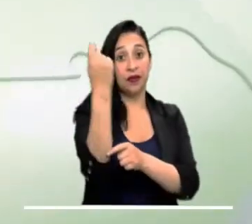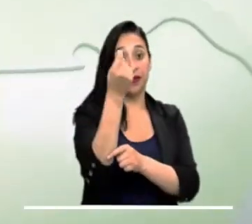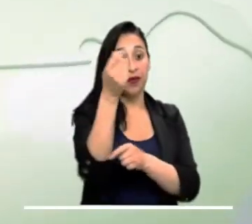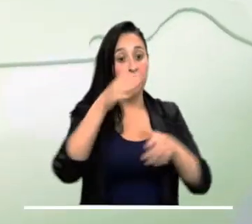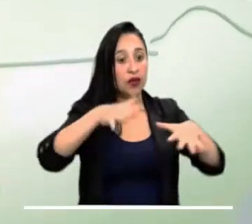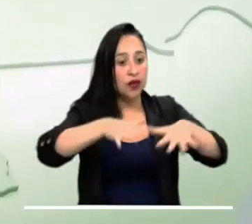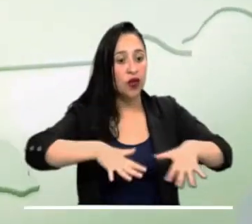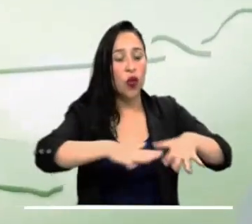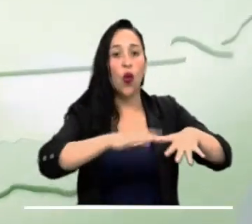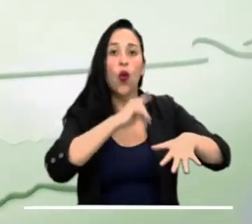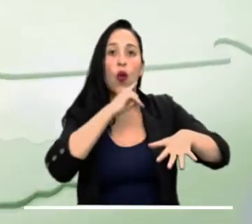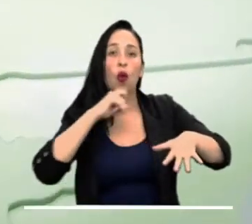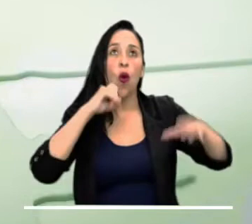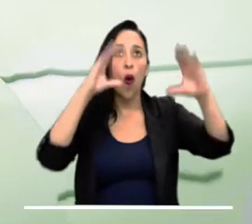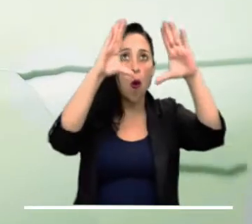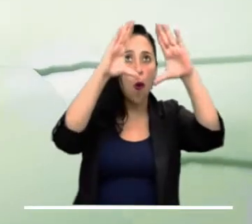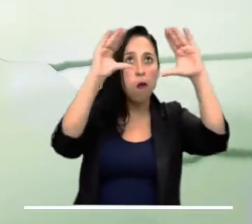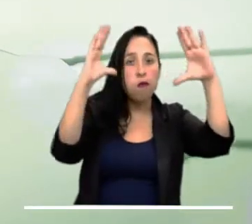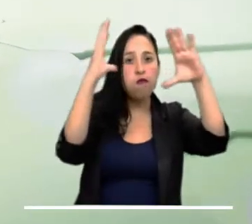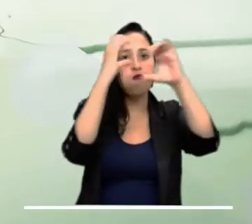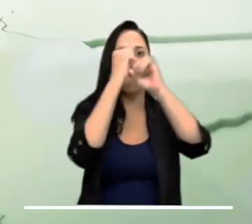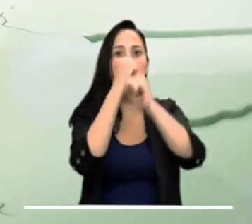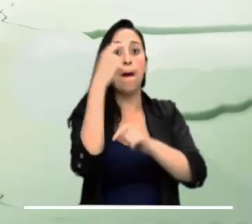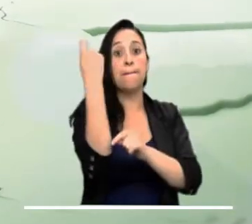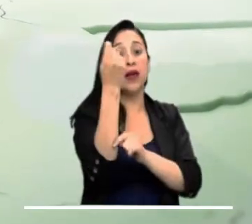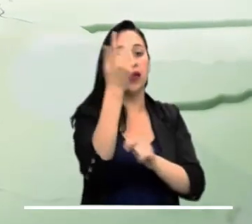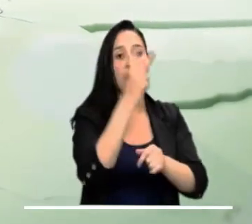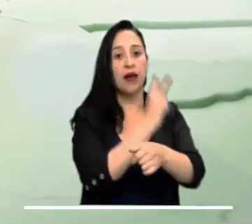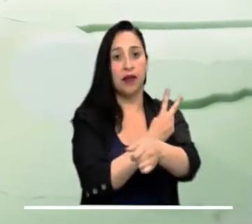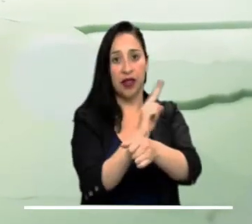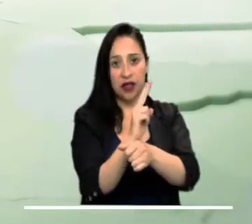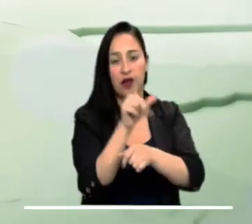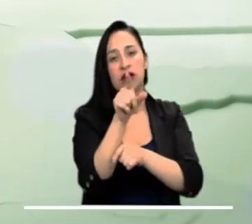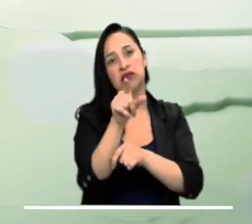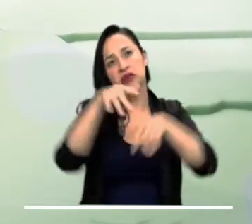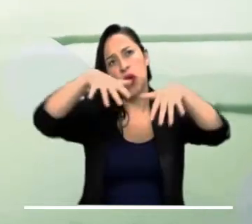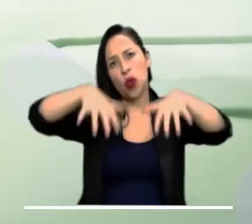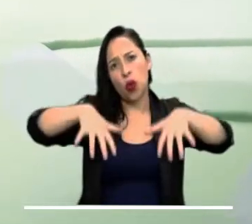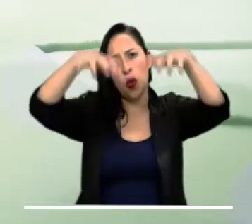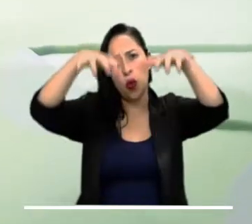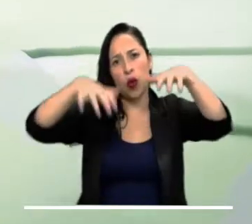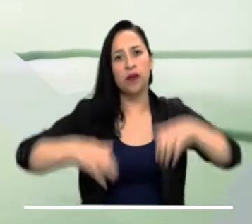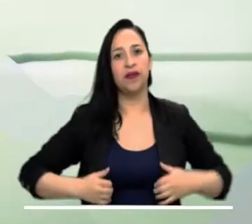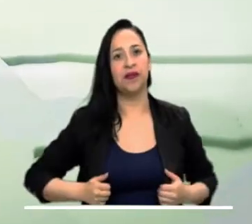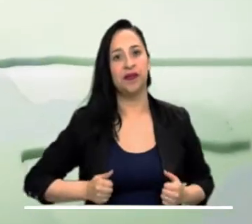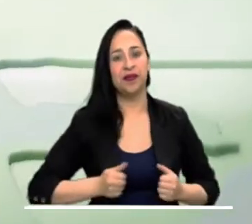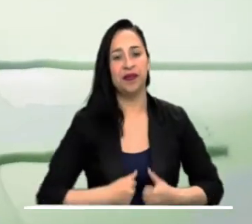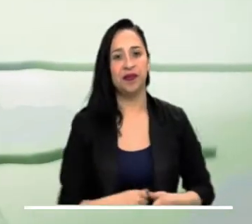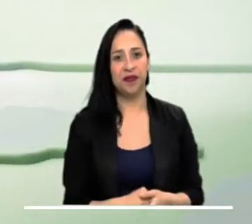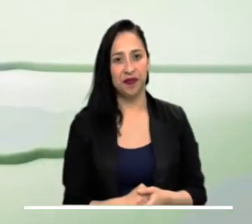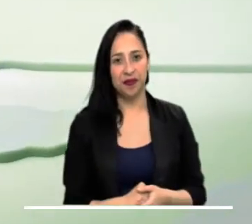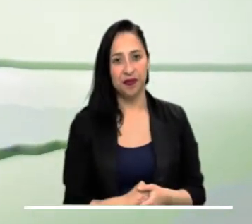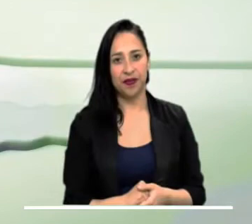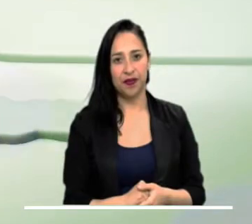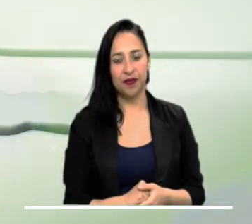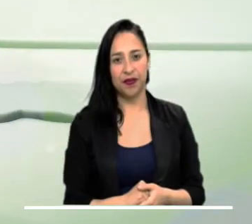En los llanos, tiempo seco con cielos parcialmente cubiertos, salvo en Meta y Vichada, donde se esperan ligeras precipitaciones.